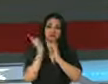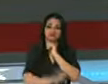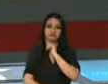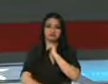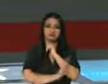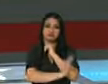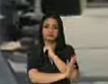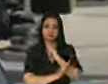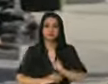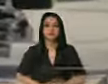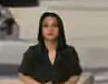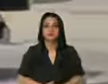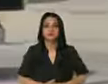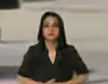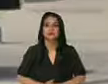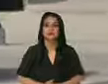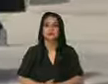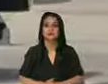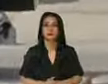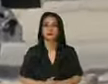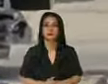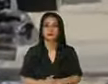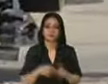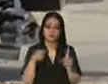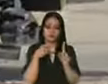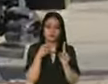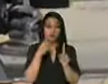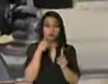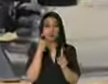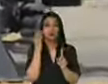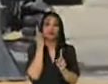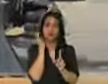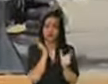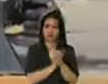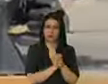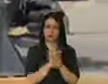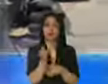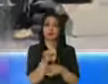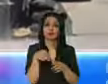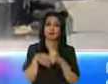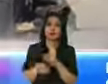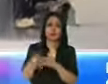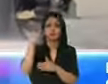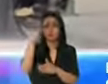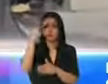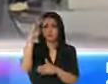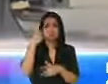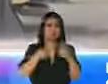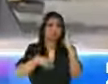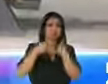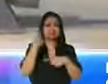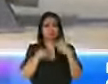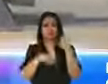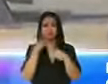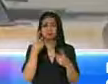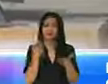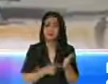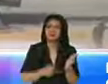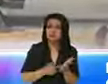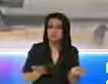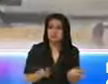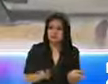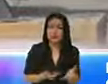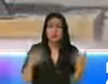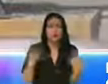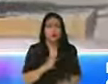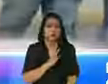justicia. Edison Villavicencio y su esposa salían del laboratorio de criminalística llorando. La tristeza a ellos los